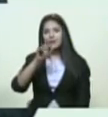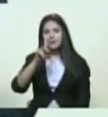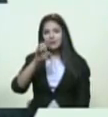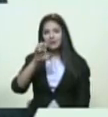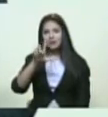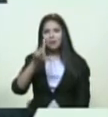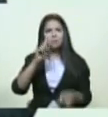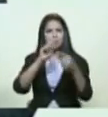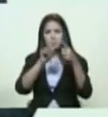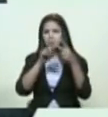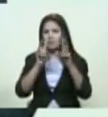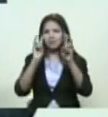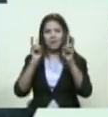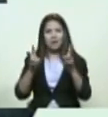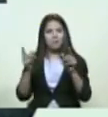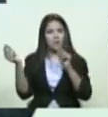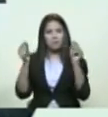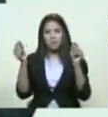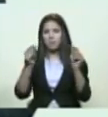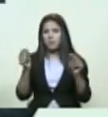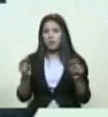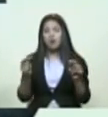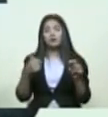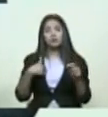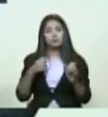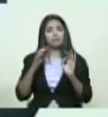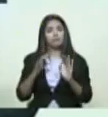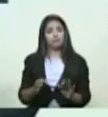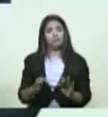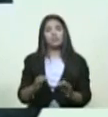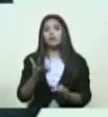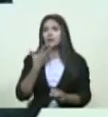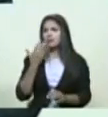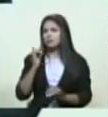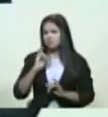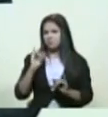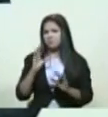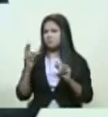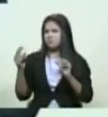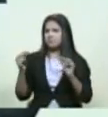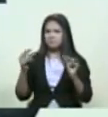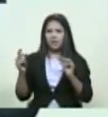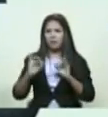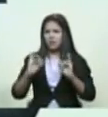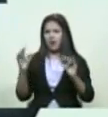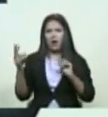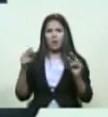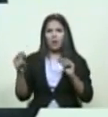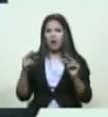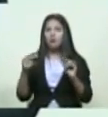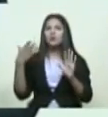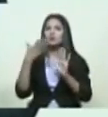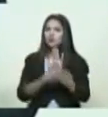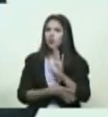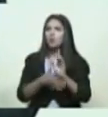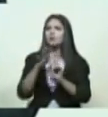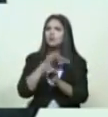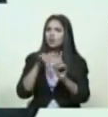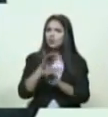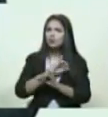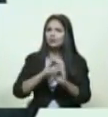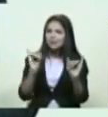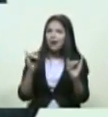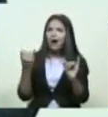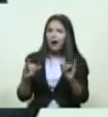muchos temas. Y estoy convencido, ya he conversado con él sobre estos casos, ya hay